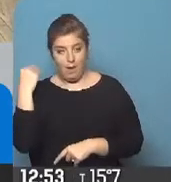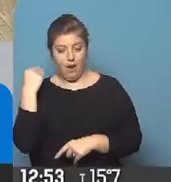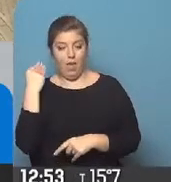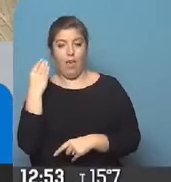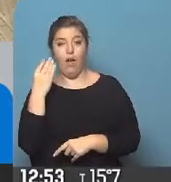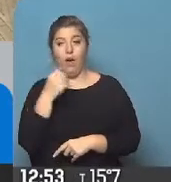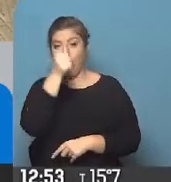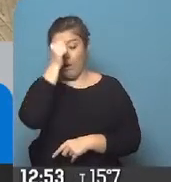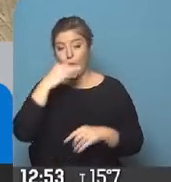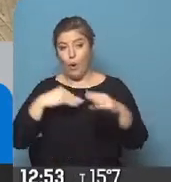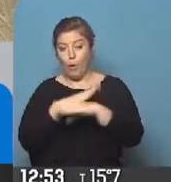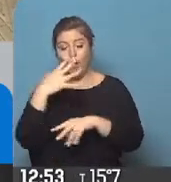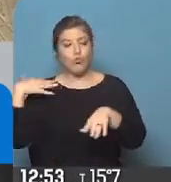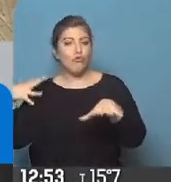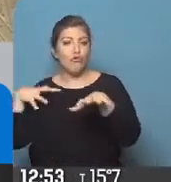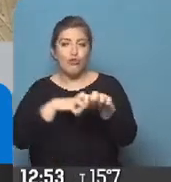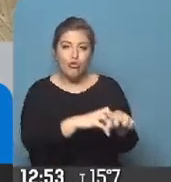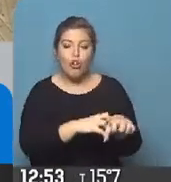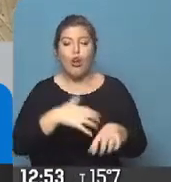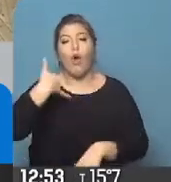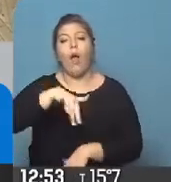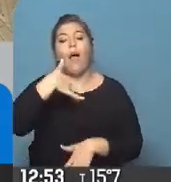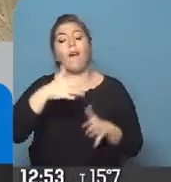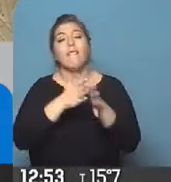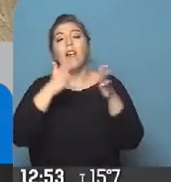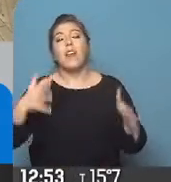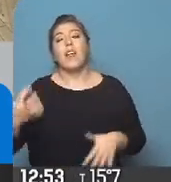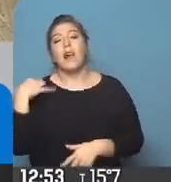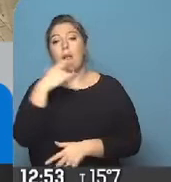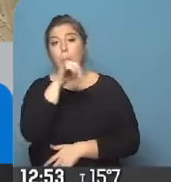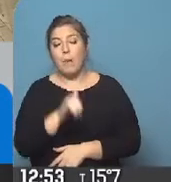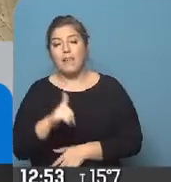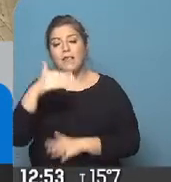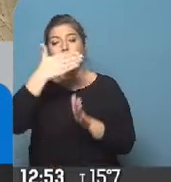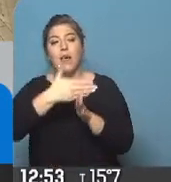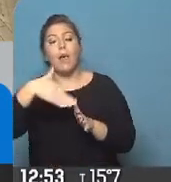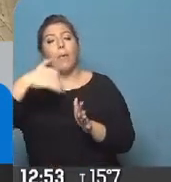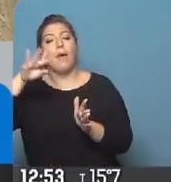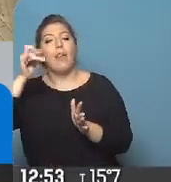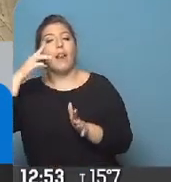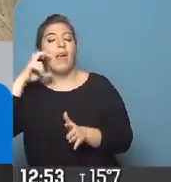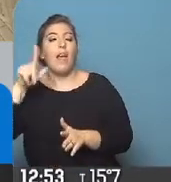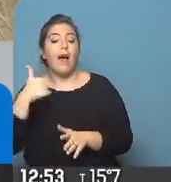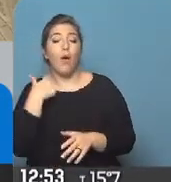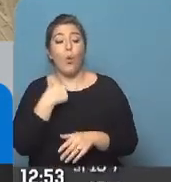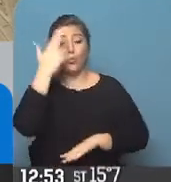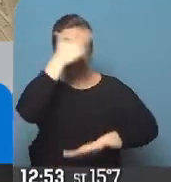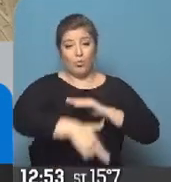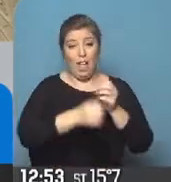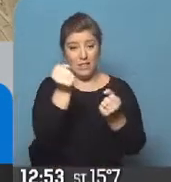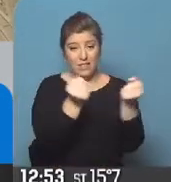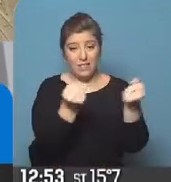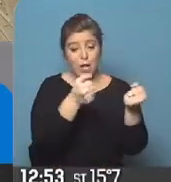por la avenida general paz a la altura de la calle madariaga un taxista en el que viajaba un taxi en el que viajaban el taxista el conductor